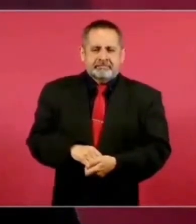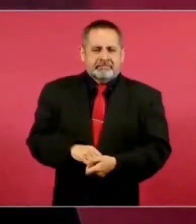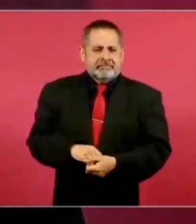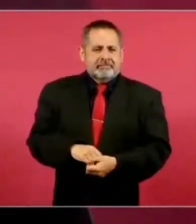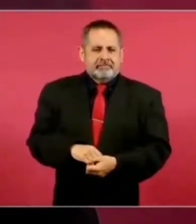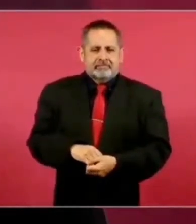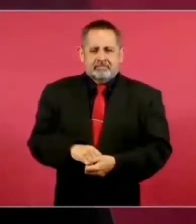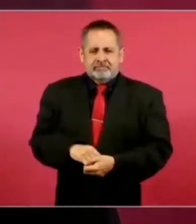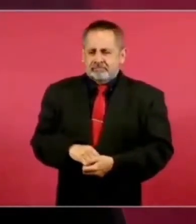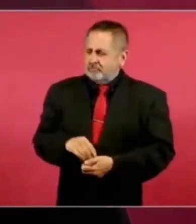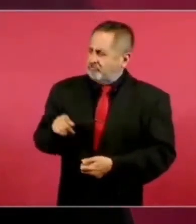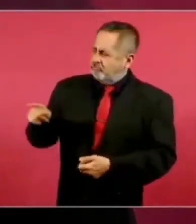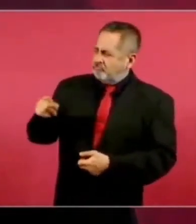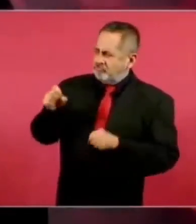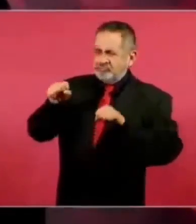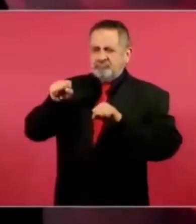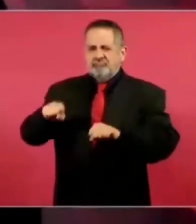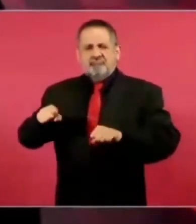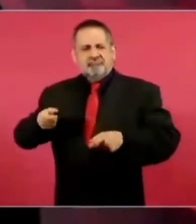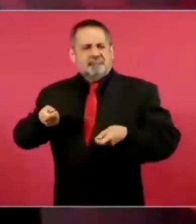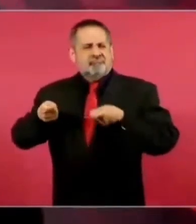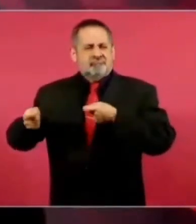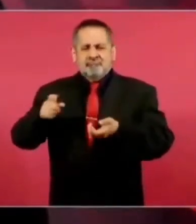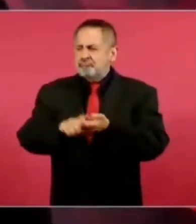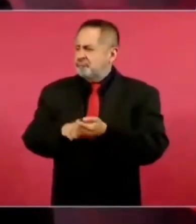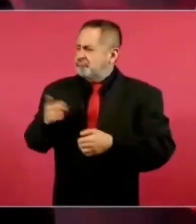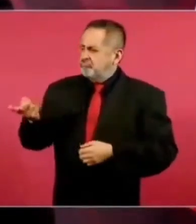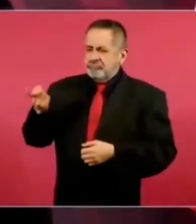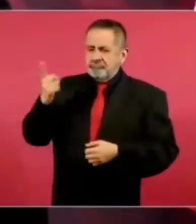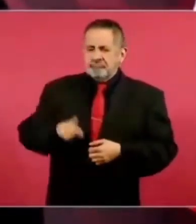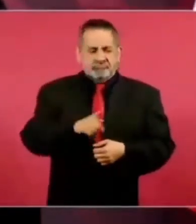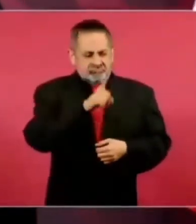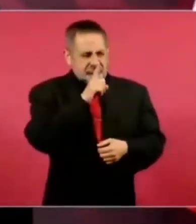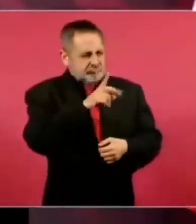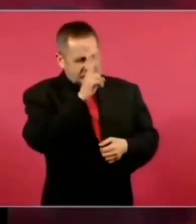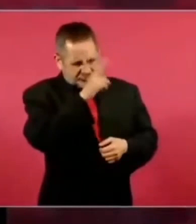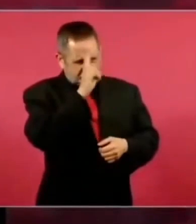La dictadura, ¿no? La censura.